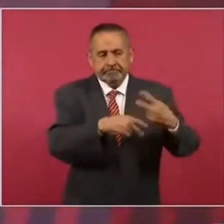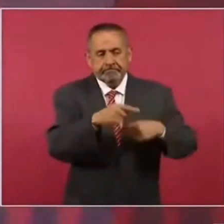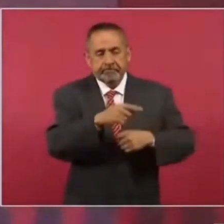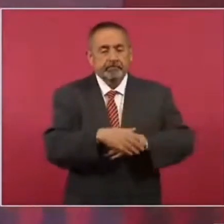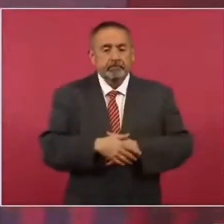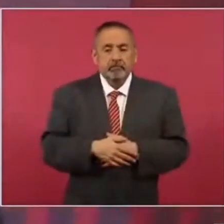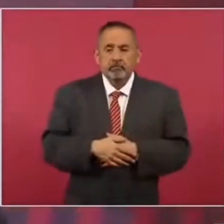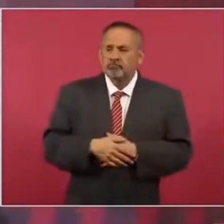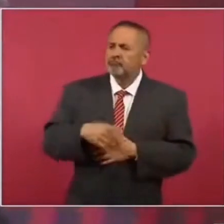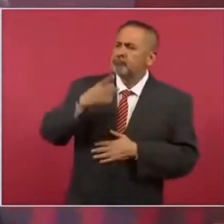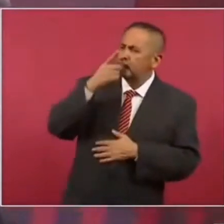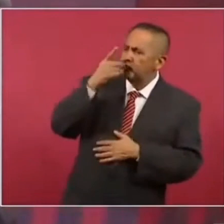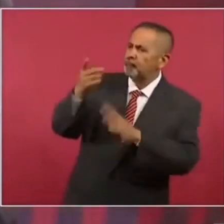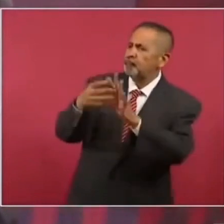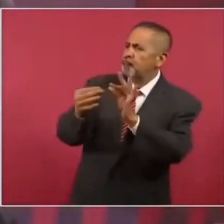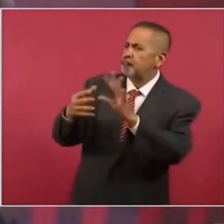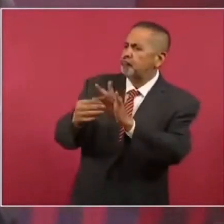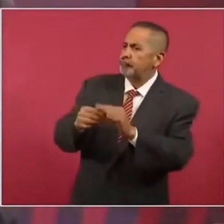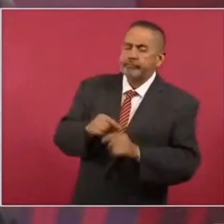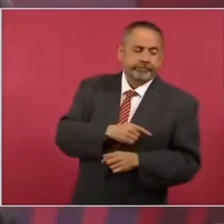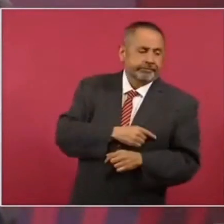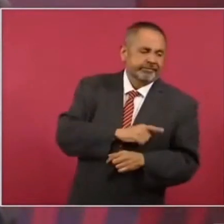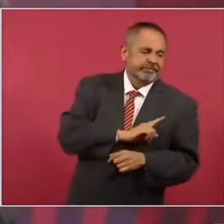decir una cosa y hacer otra,